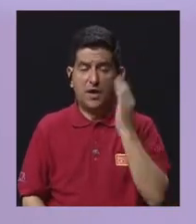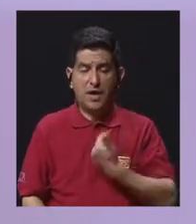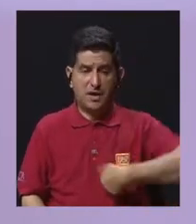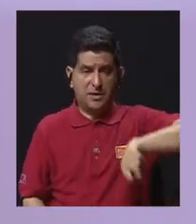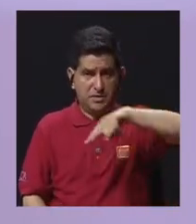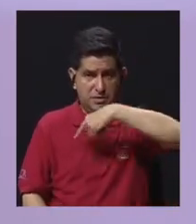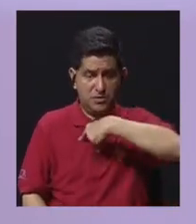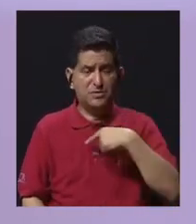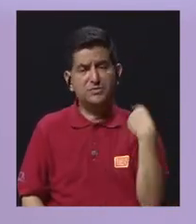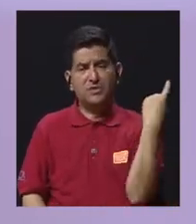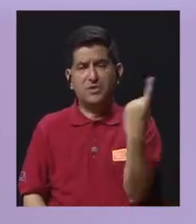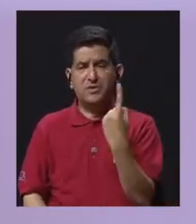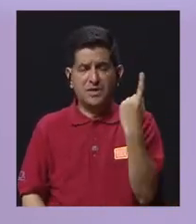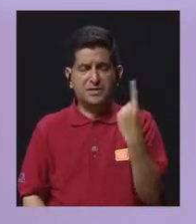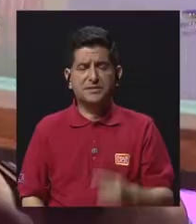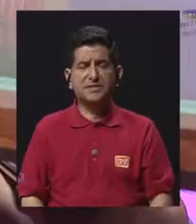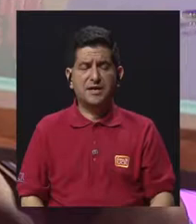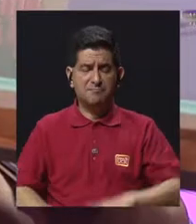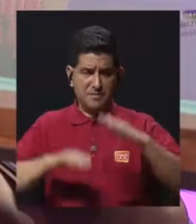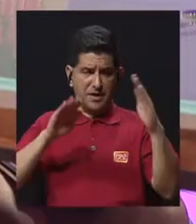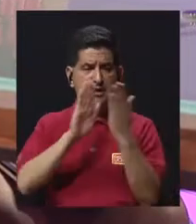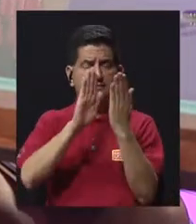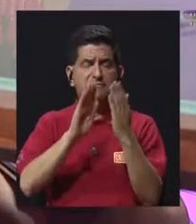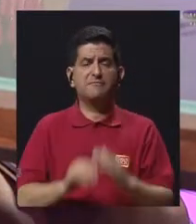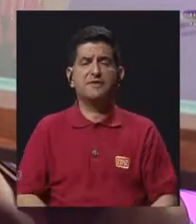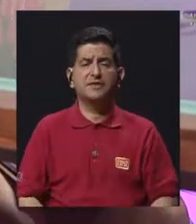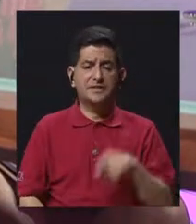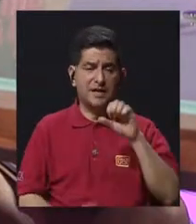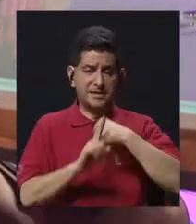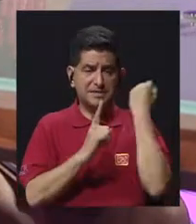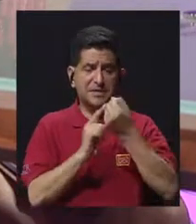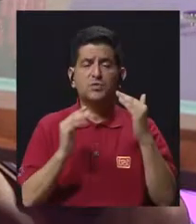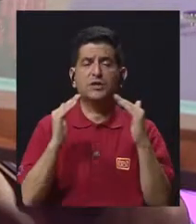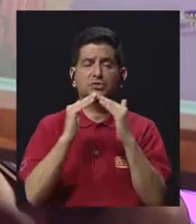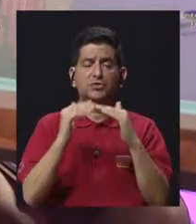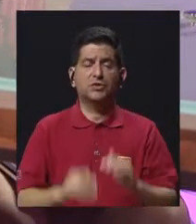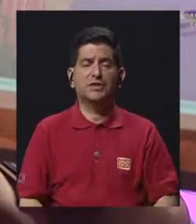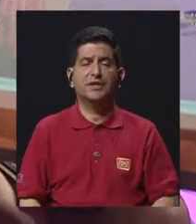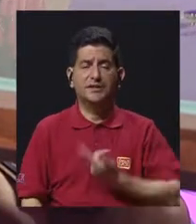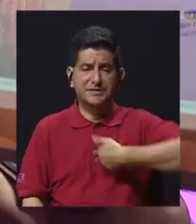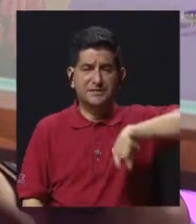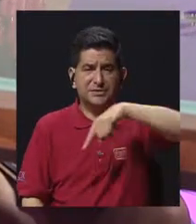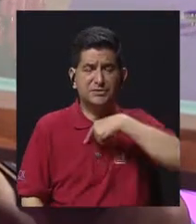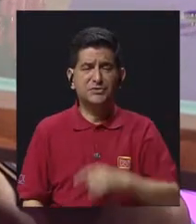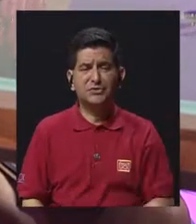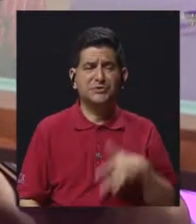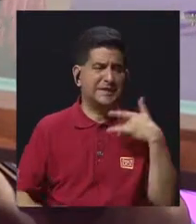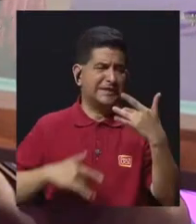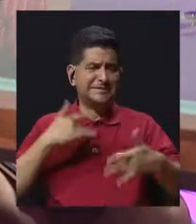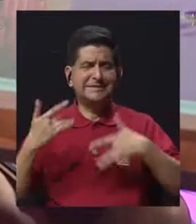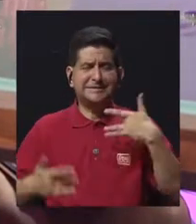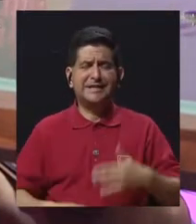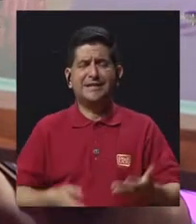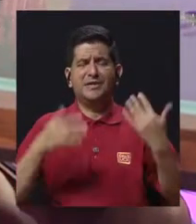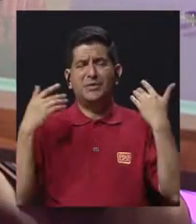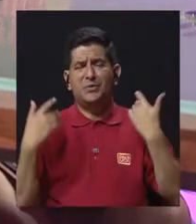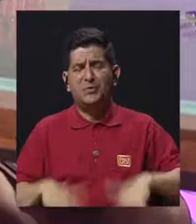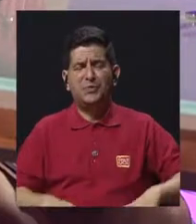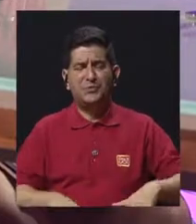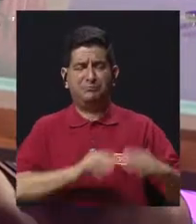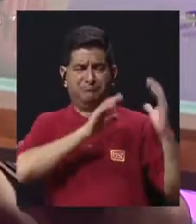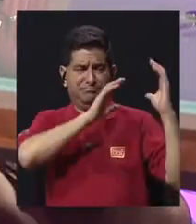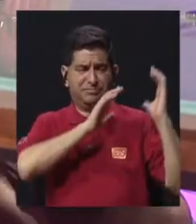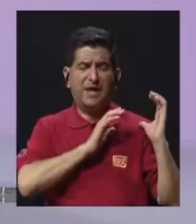los ancianos y las mujeres, que somos las que estamos siempre enfrente desde el hogar, somos las que sufrimos, como